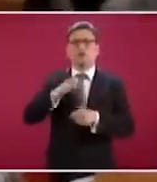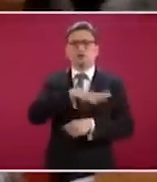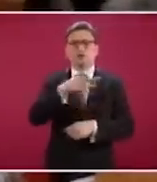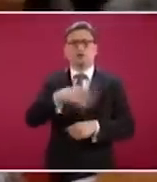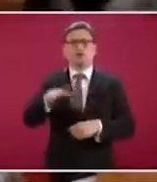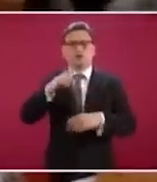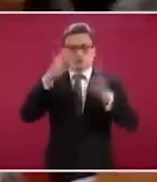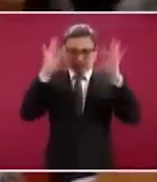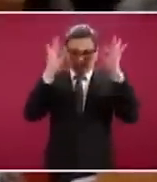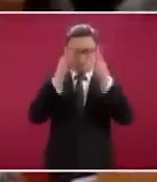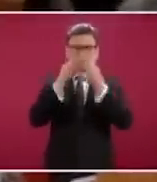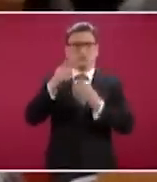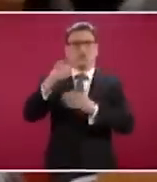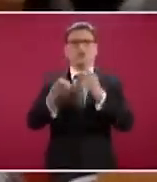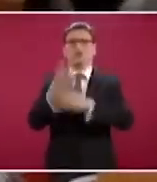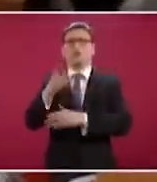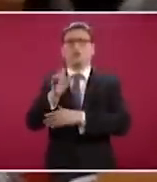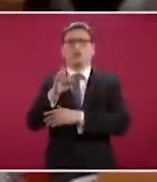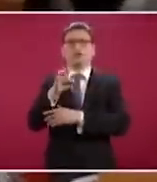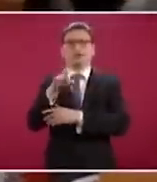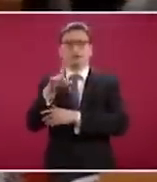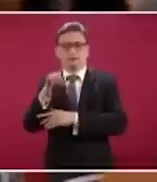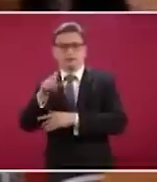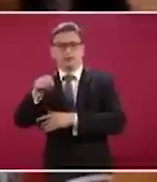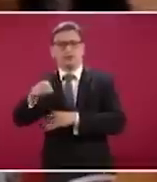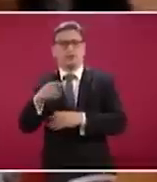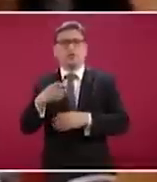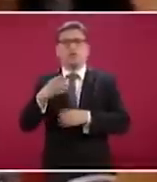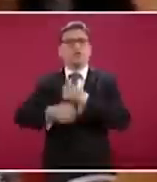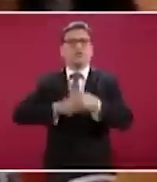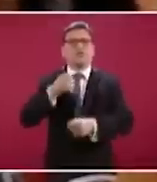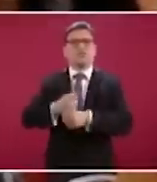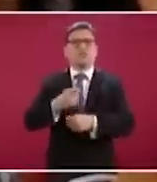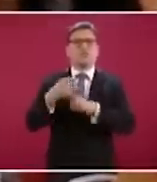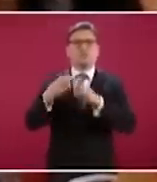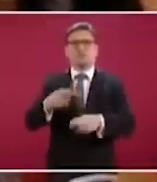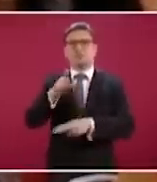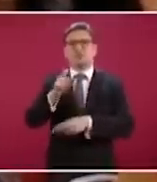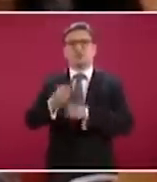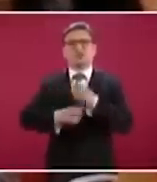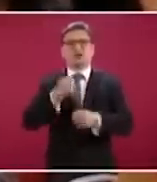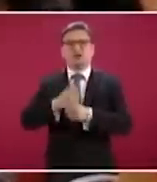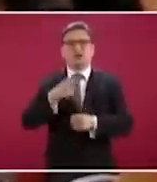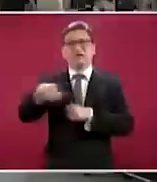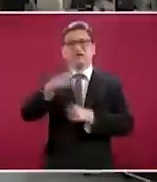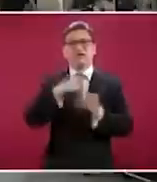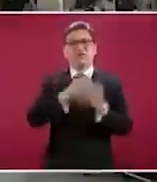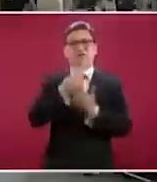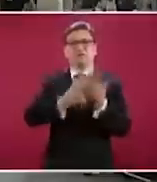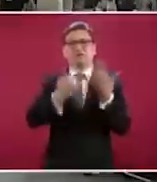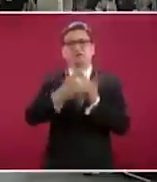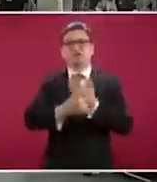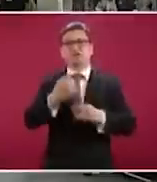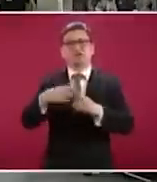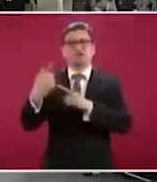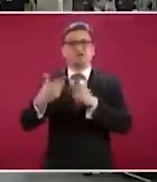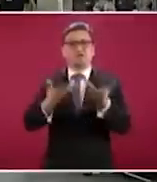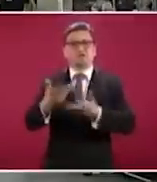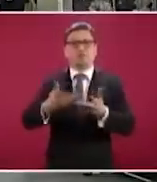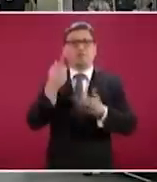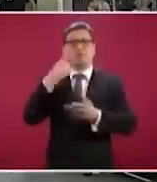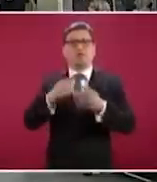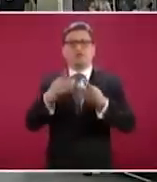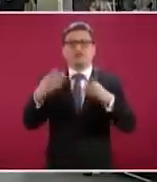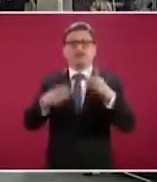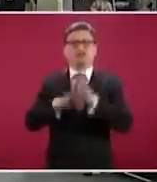la DAR, pero en Nuevo Laredo tiene ya 20 años muertos proyectos estratégicos, detonadores del